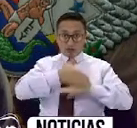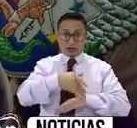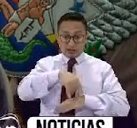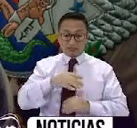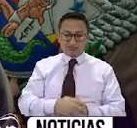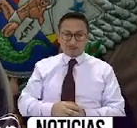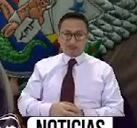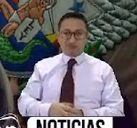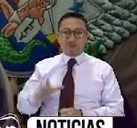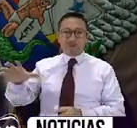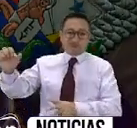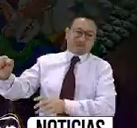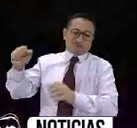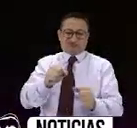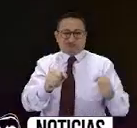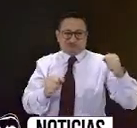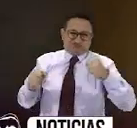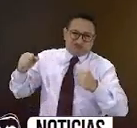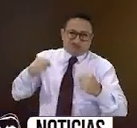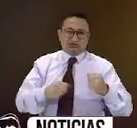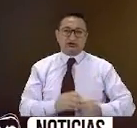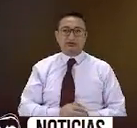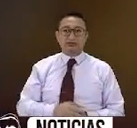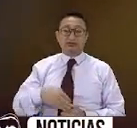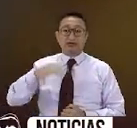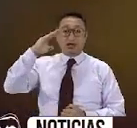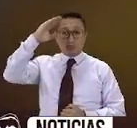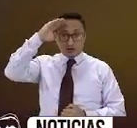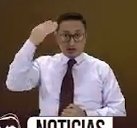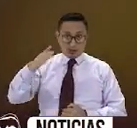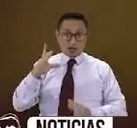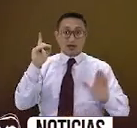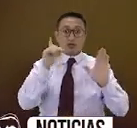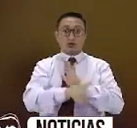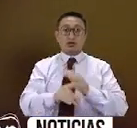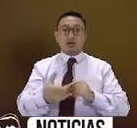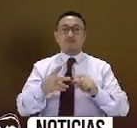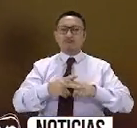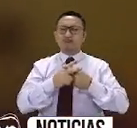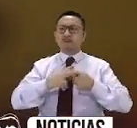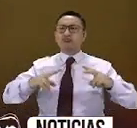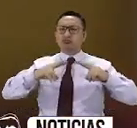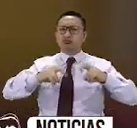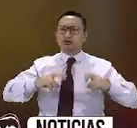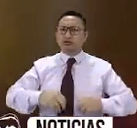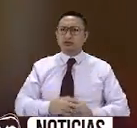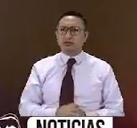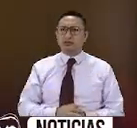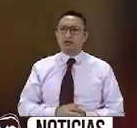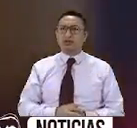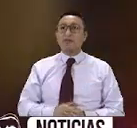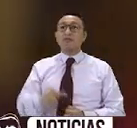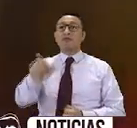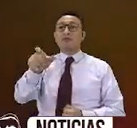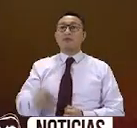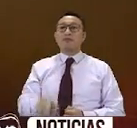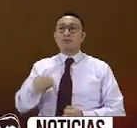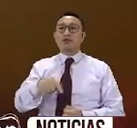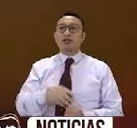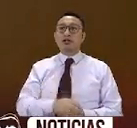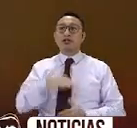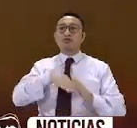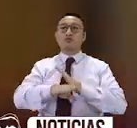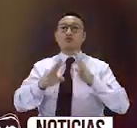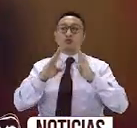para que ingrese el cuerpo en esta maleta. La policía fue alertada, hicieron las investigaciones y encontraron al sospechoso en un